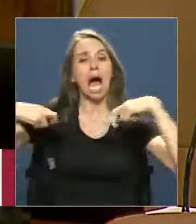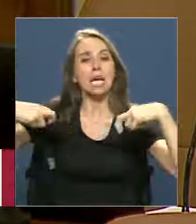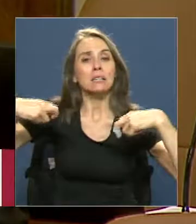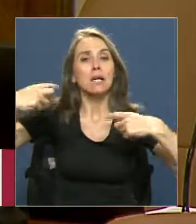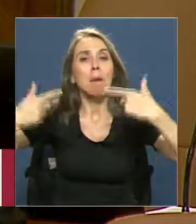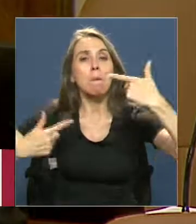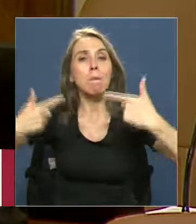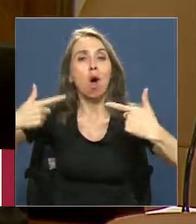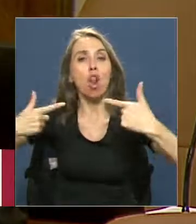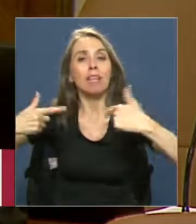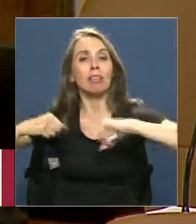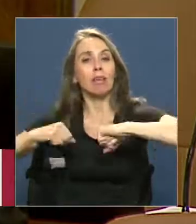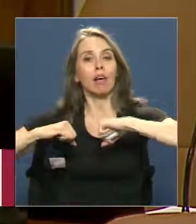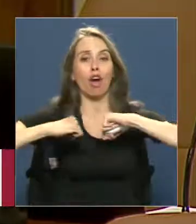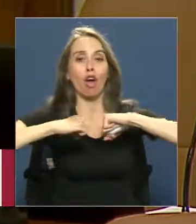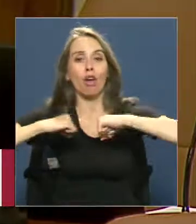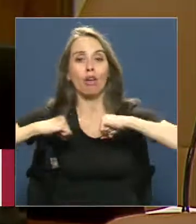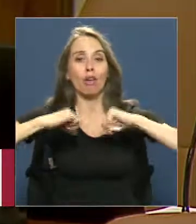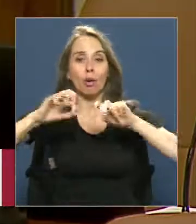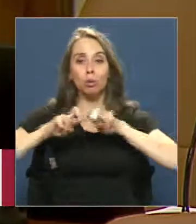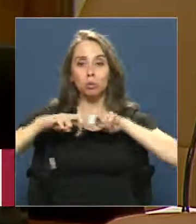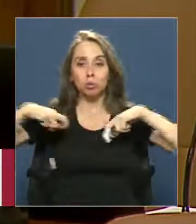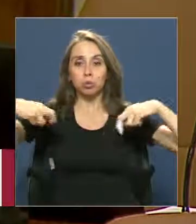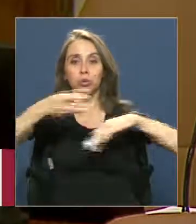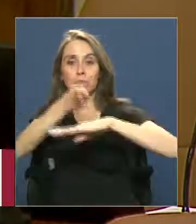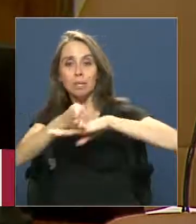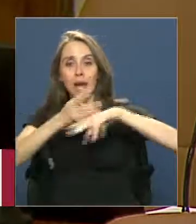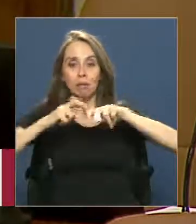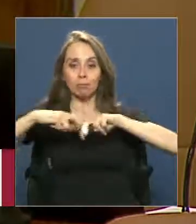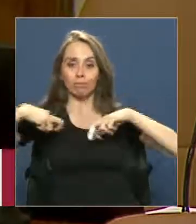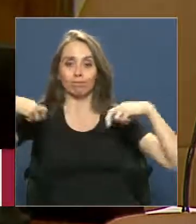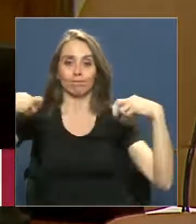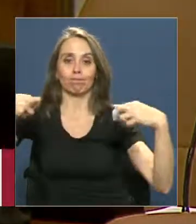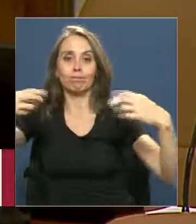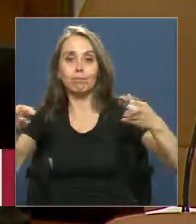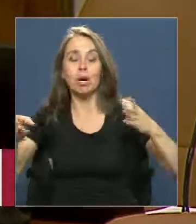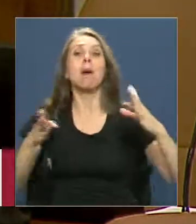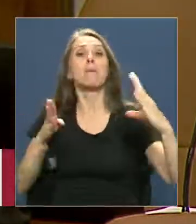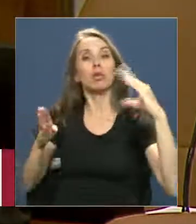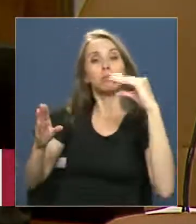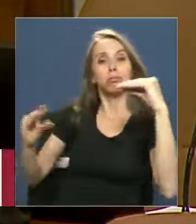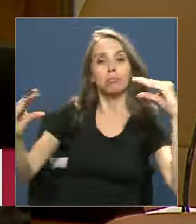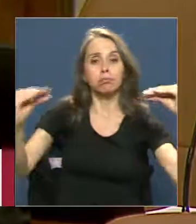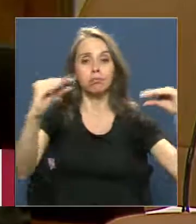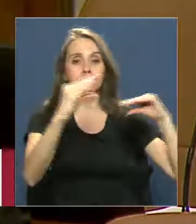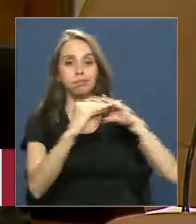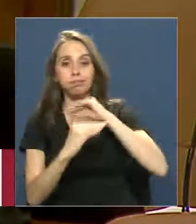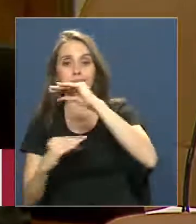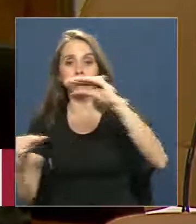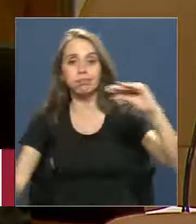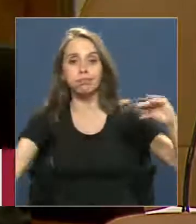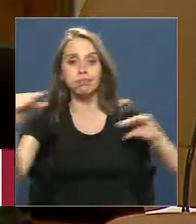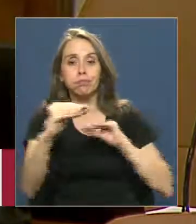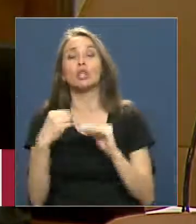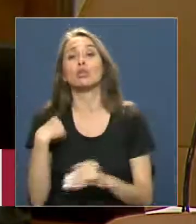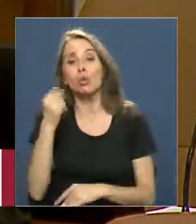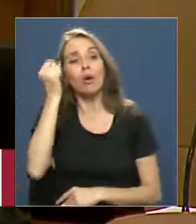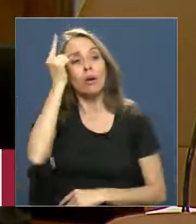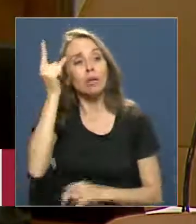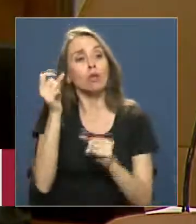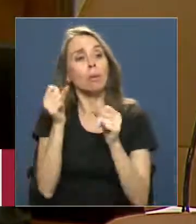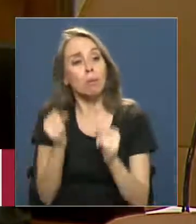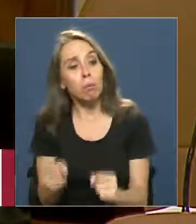este hemiciclo. Y el sentido es obviamente parlamentar con todo lo que implica. Entiendo que